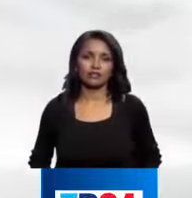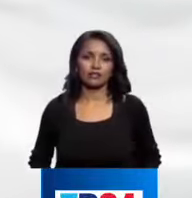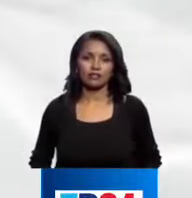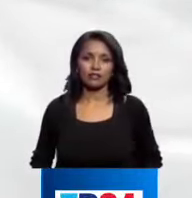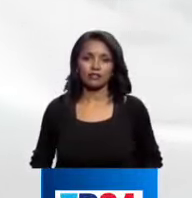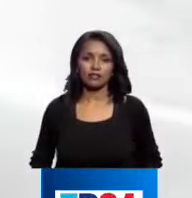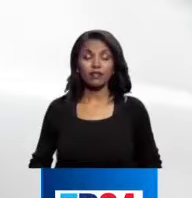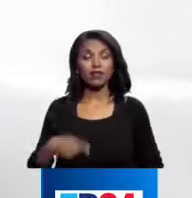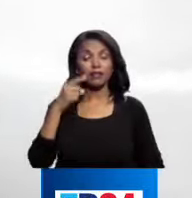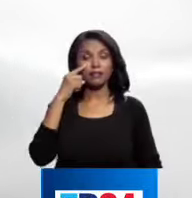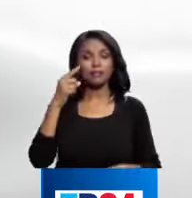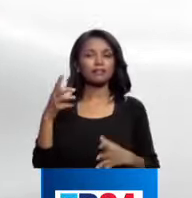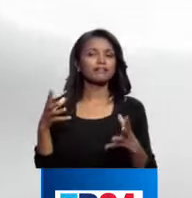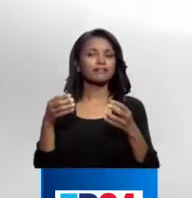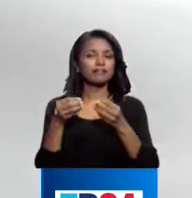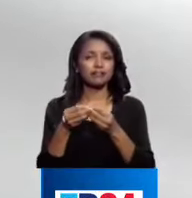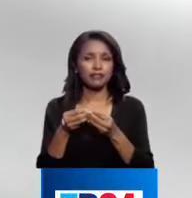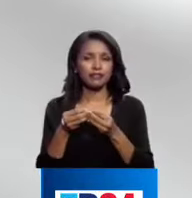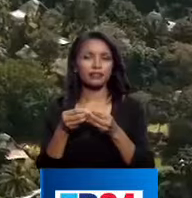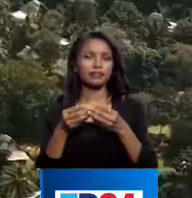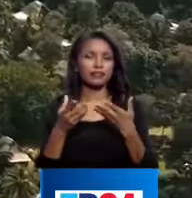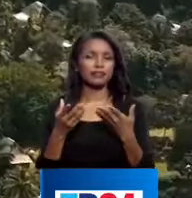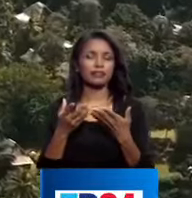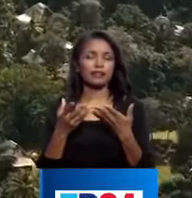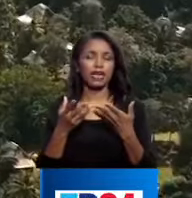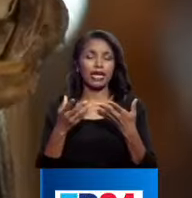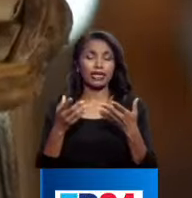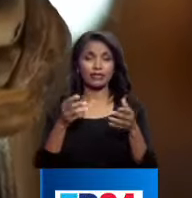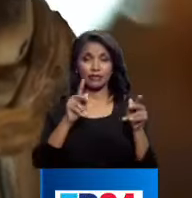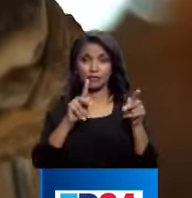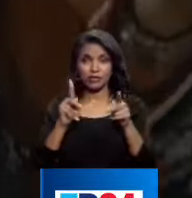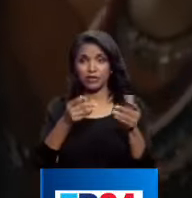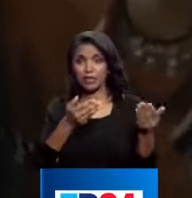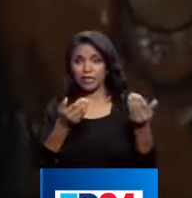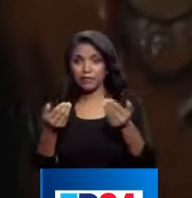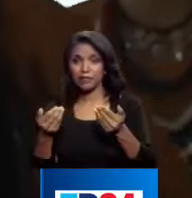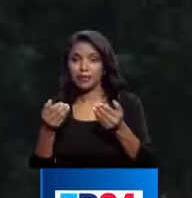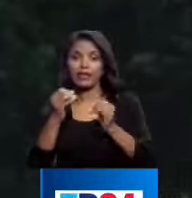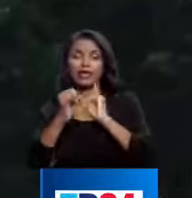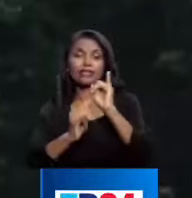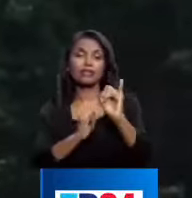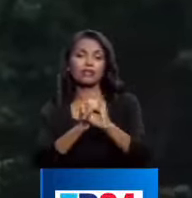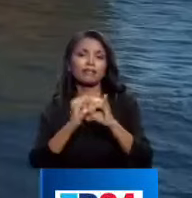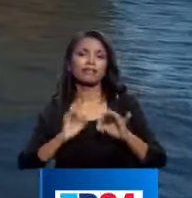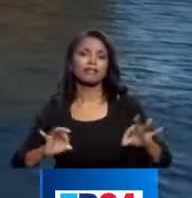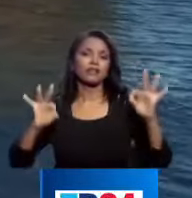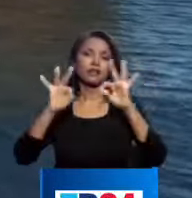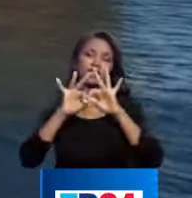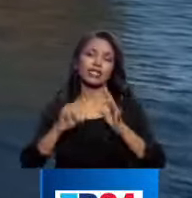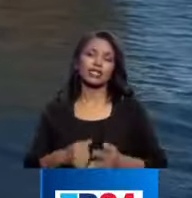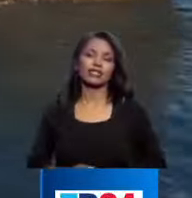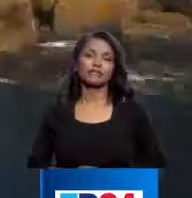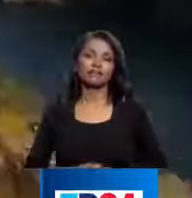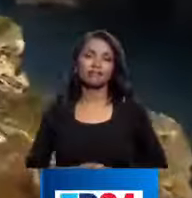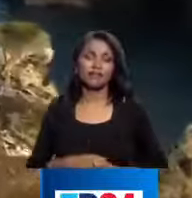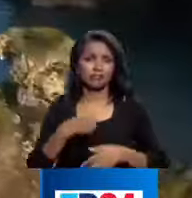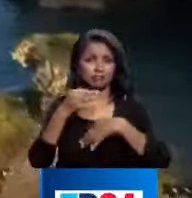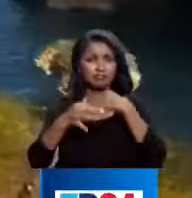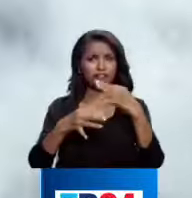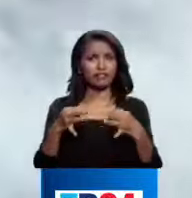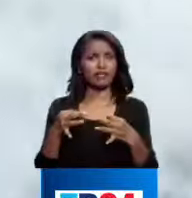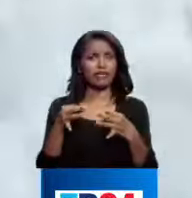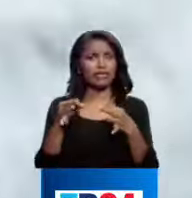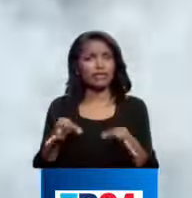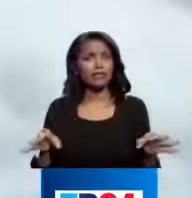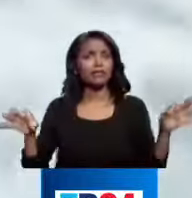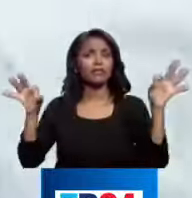Aumento de la demanda internacional. No importa cuán valioso sea nuestro potencial para el turismo, sin